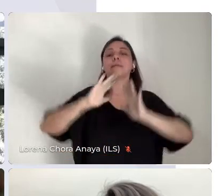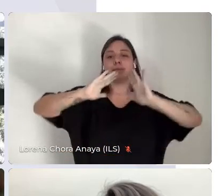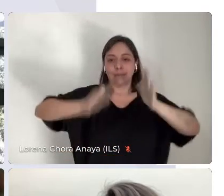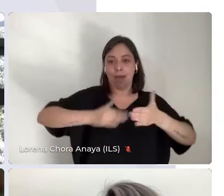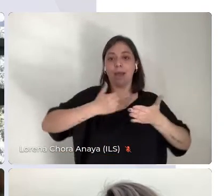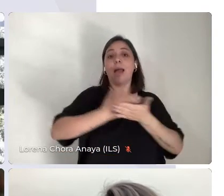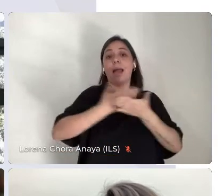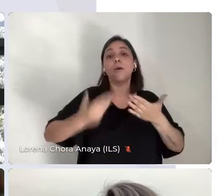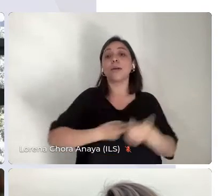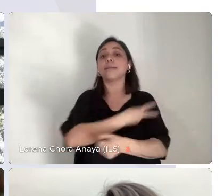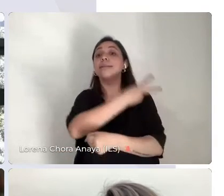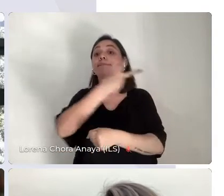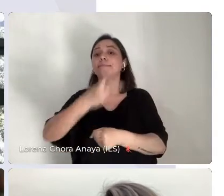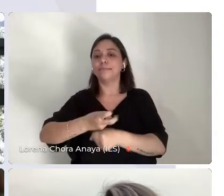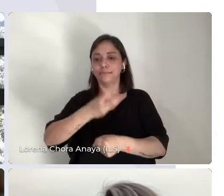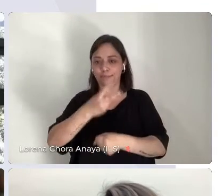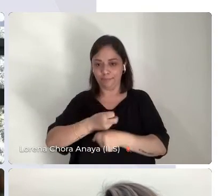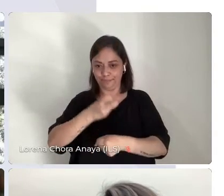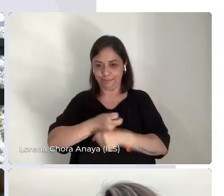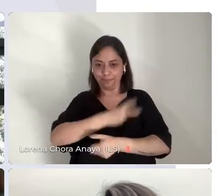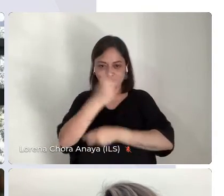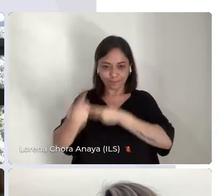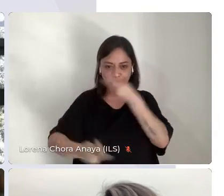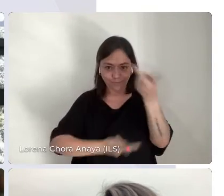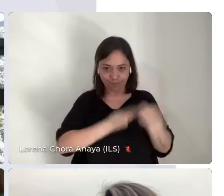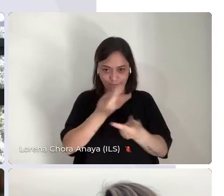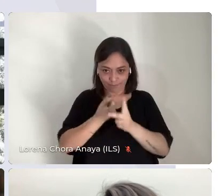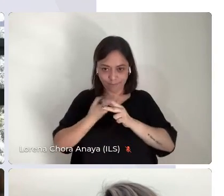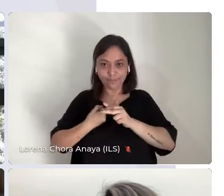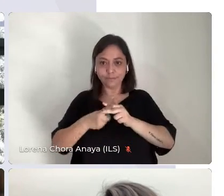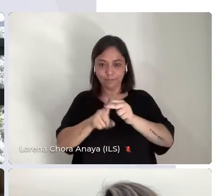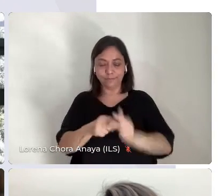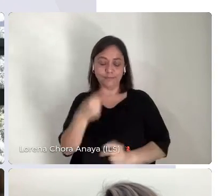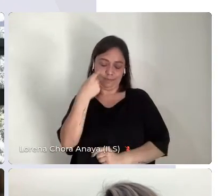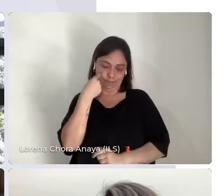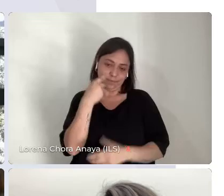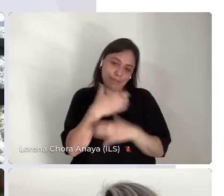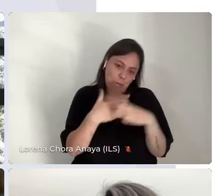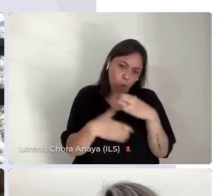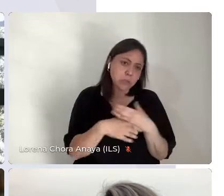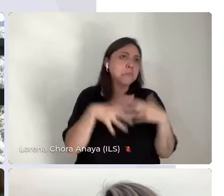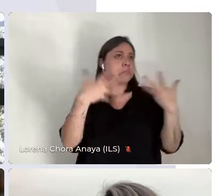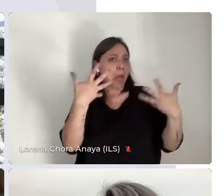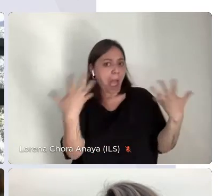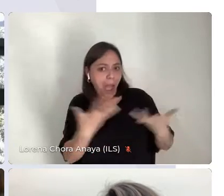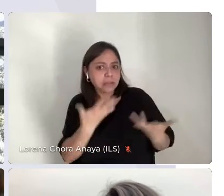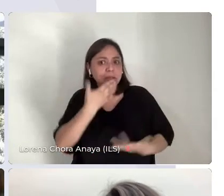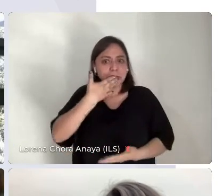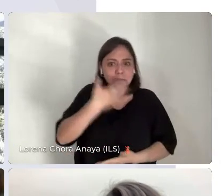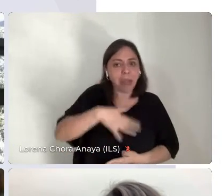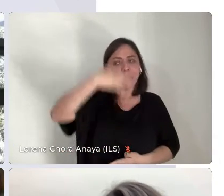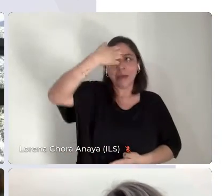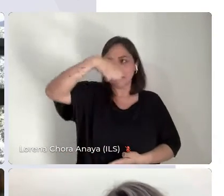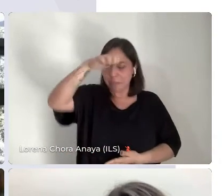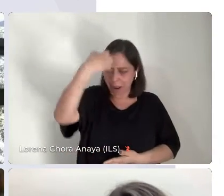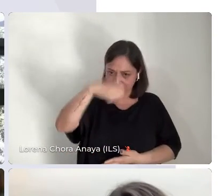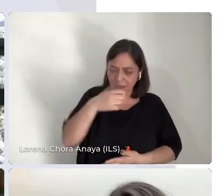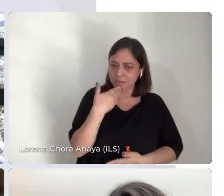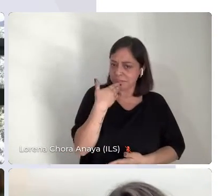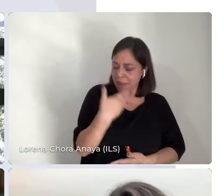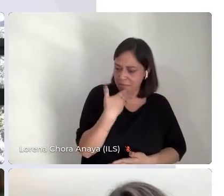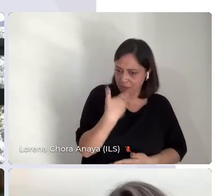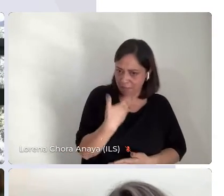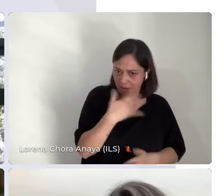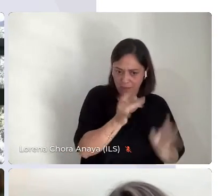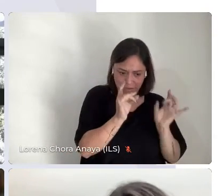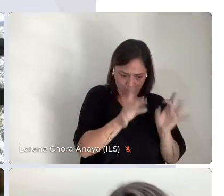con esto de que pues también como hay buenas prácticas, pues también nos toca reflexionar sobre las experiencias